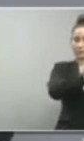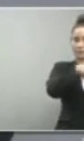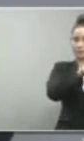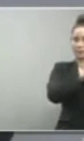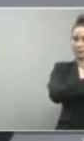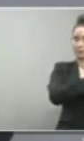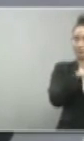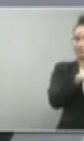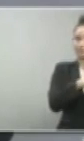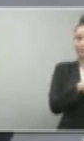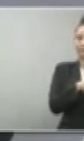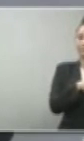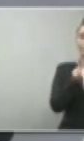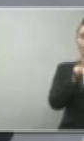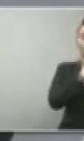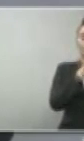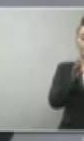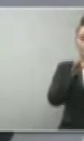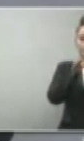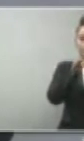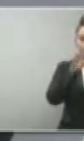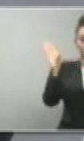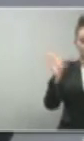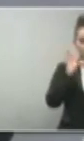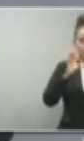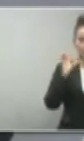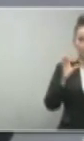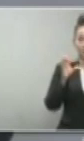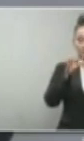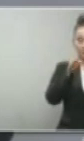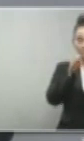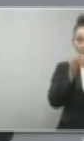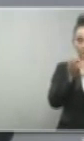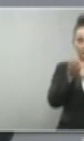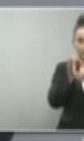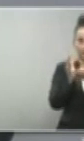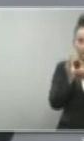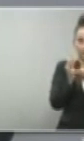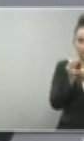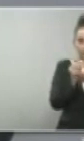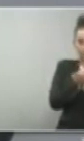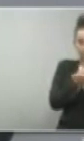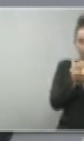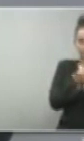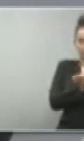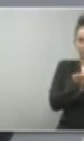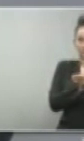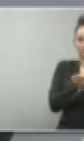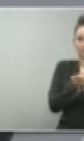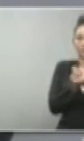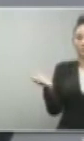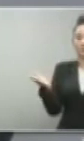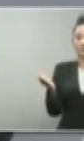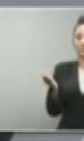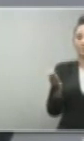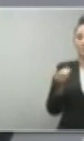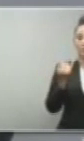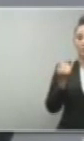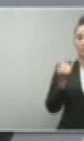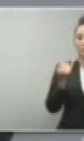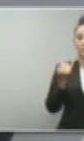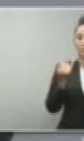además reducir las actividades que se han estado dando en estos días, apelando